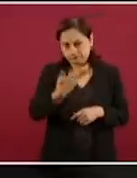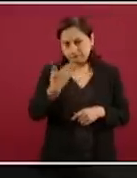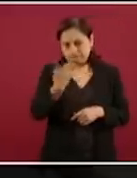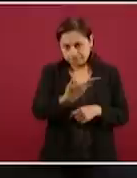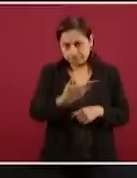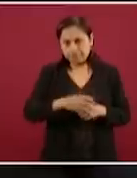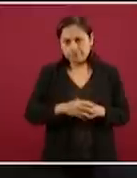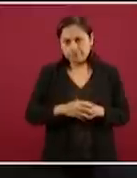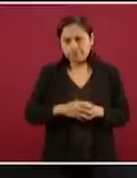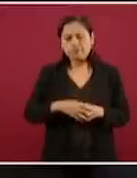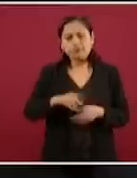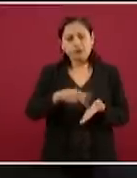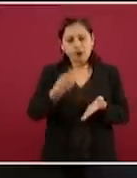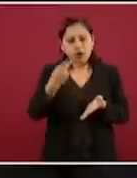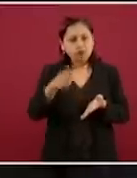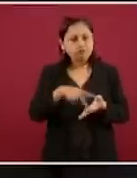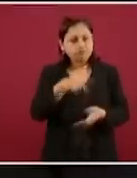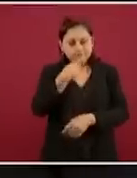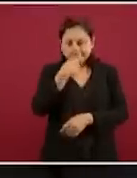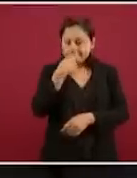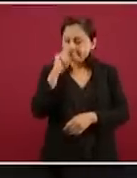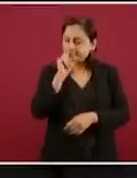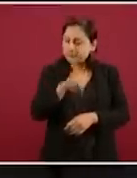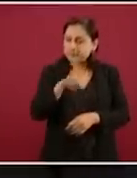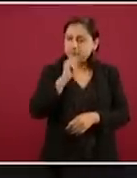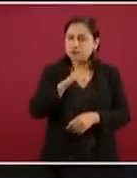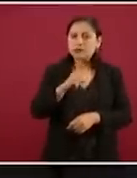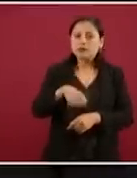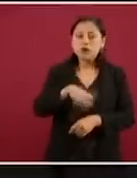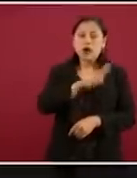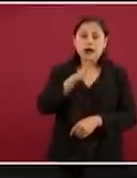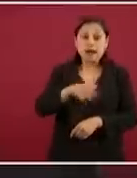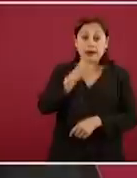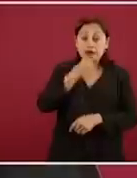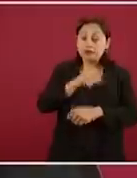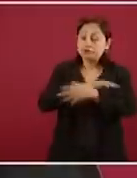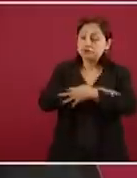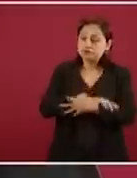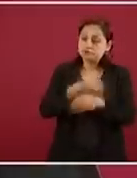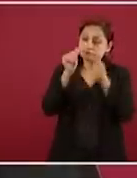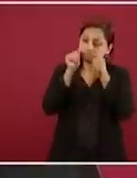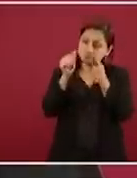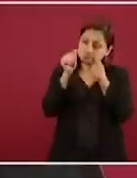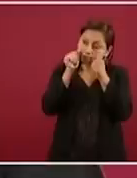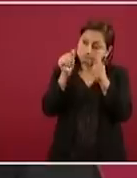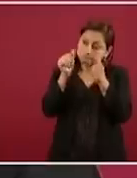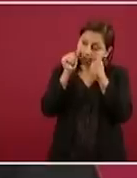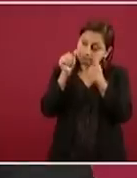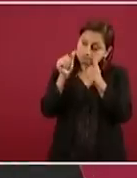así, ¿no?, repitiéndolo, y el general escuchando, y ya,